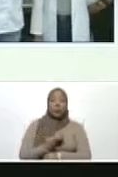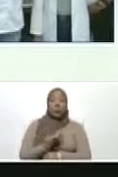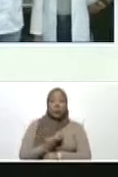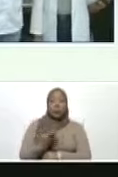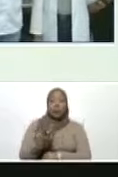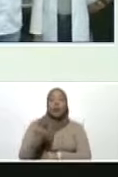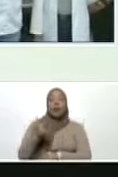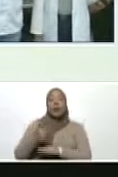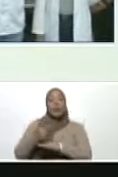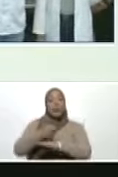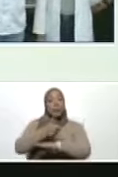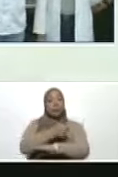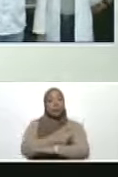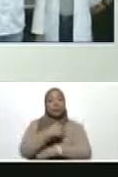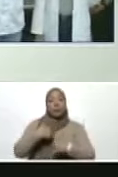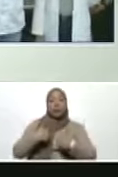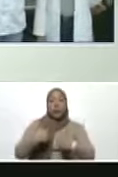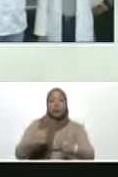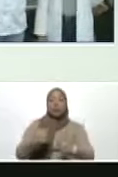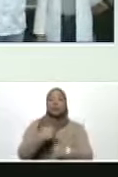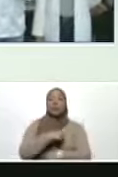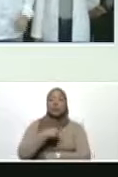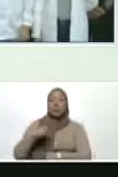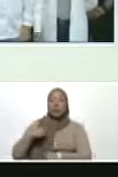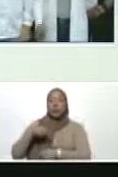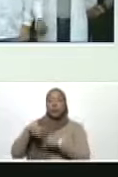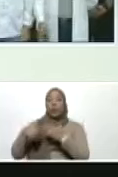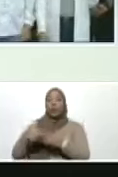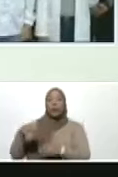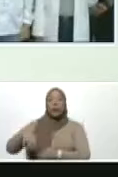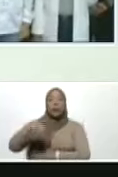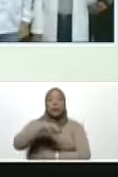a las autoridades únicas de salud de todos los